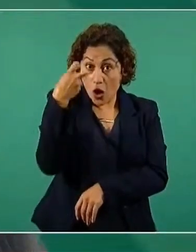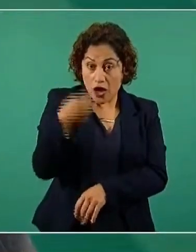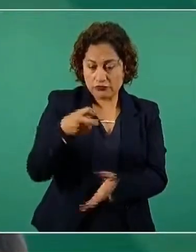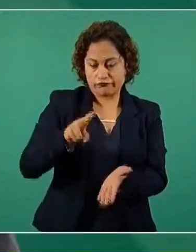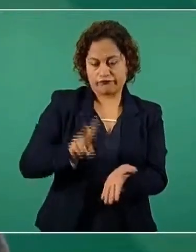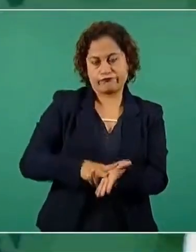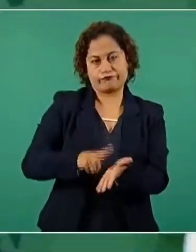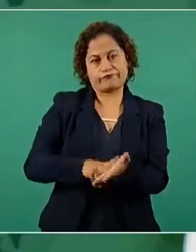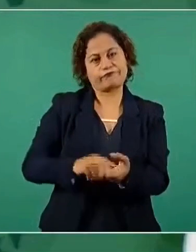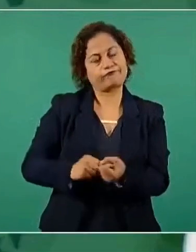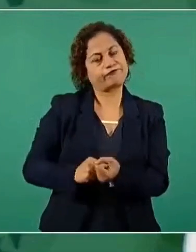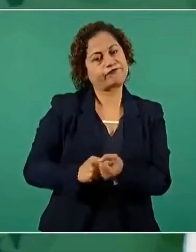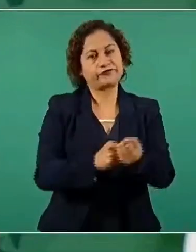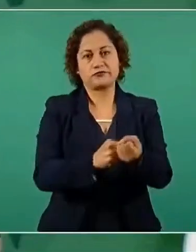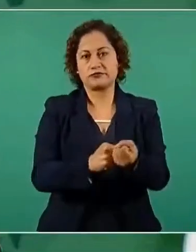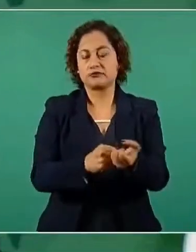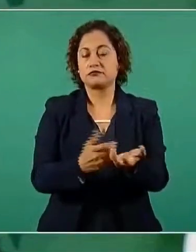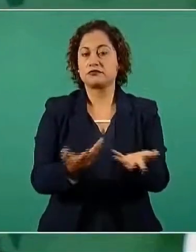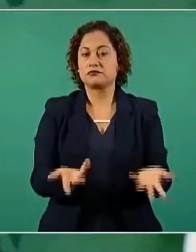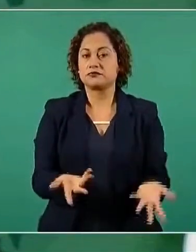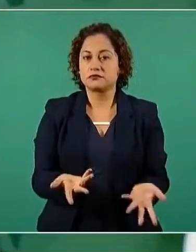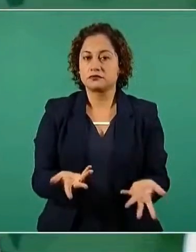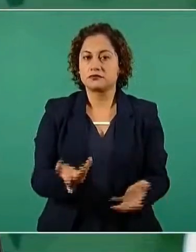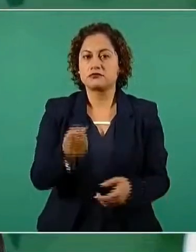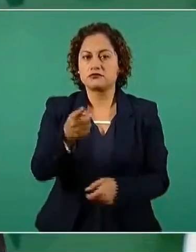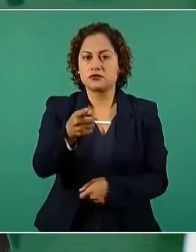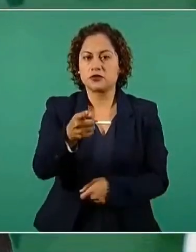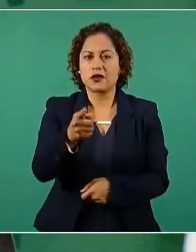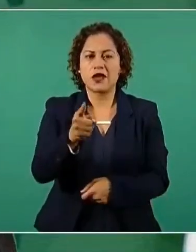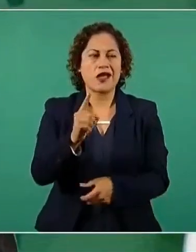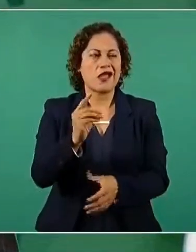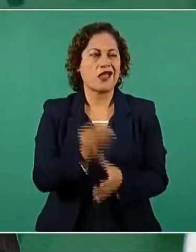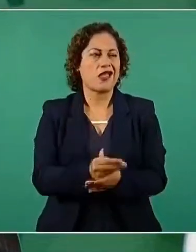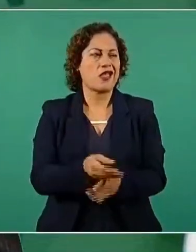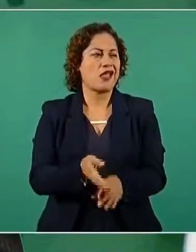y no dar la espalda a ese pasado,